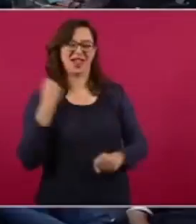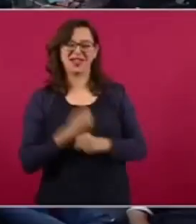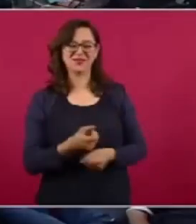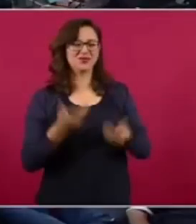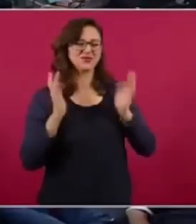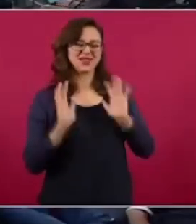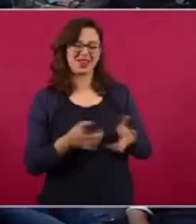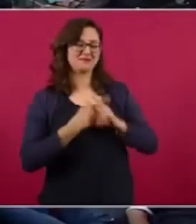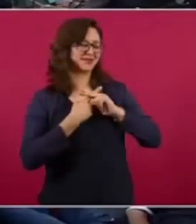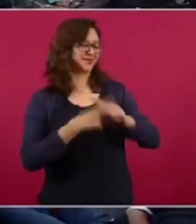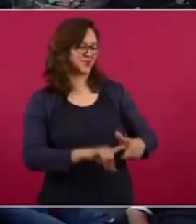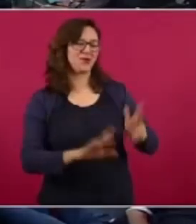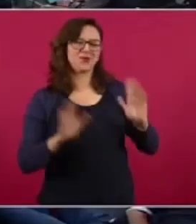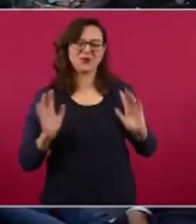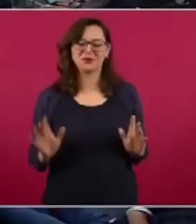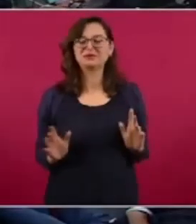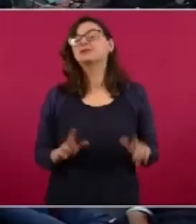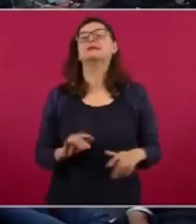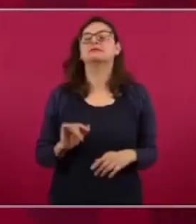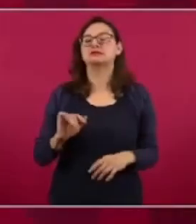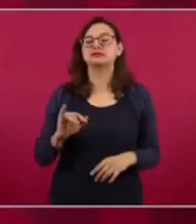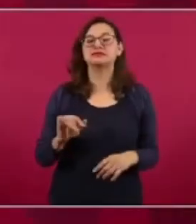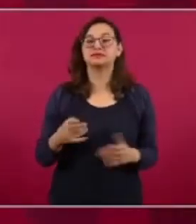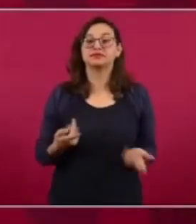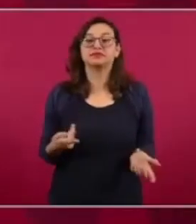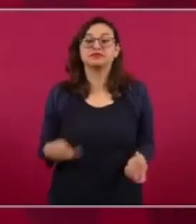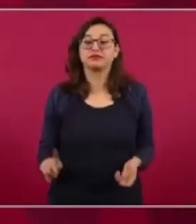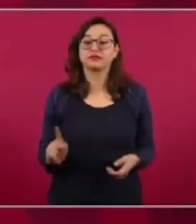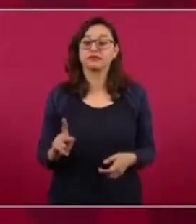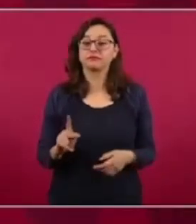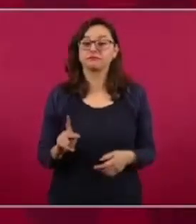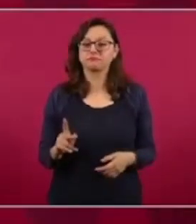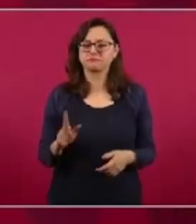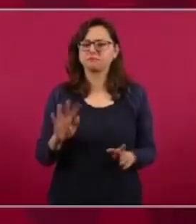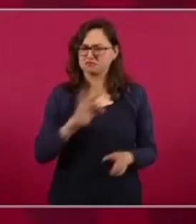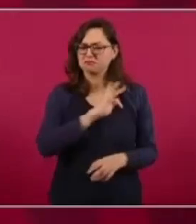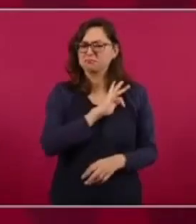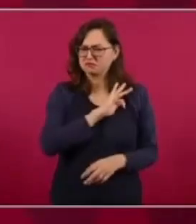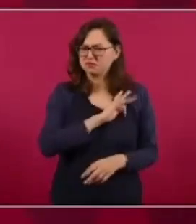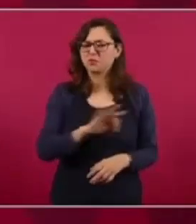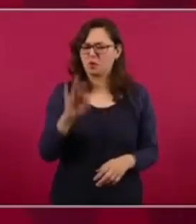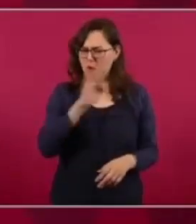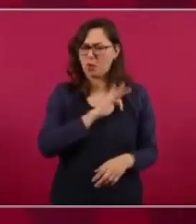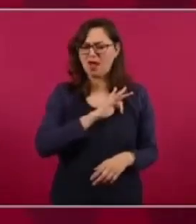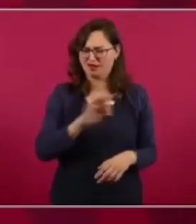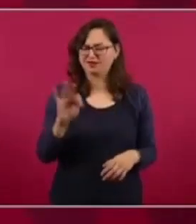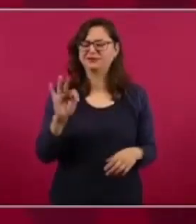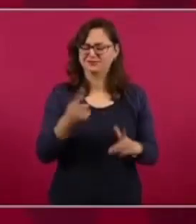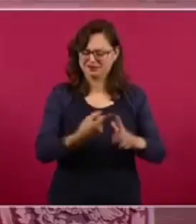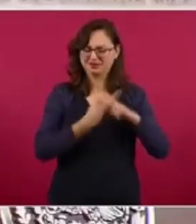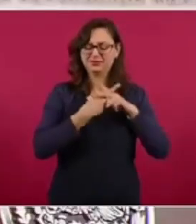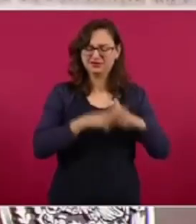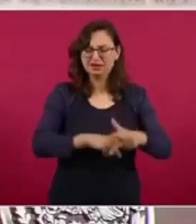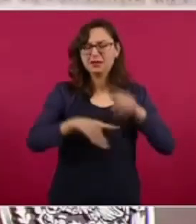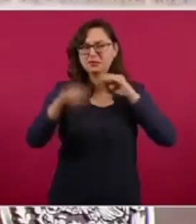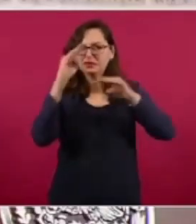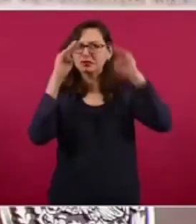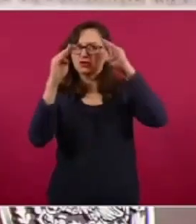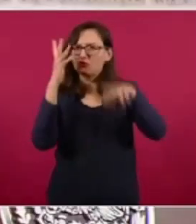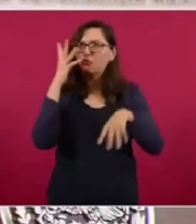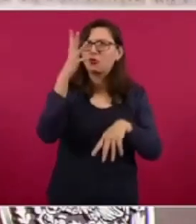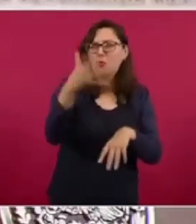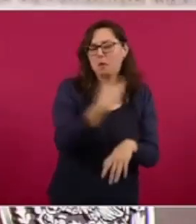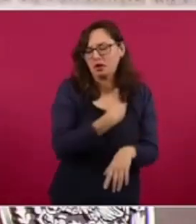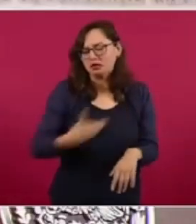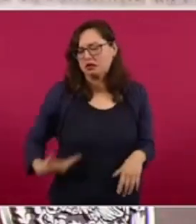La única cosa es que no se distraigan, ¿sí?, en sus funciones. O sea, tienen